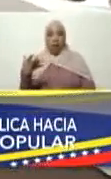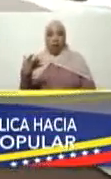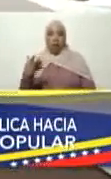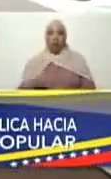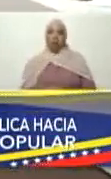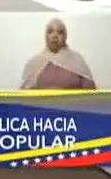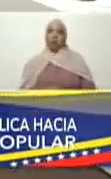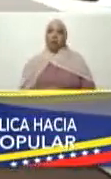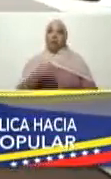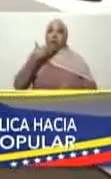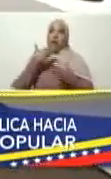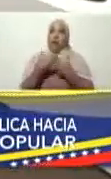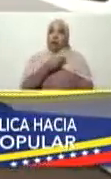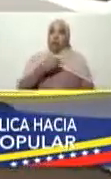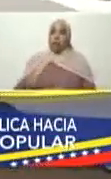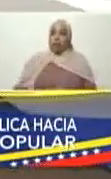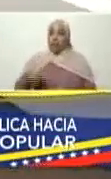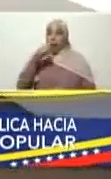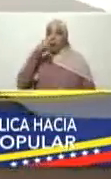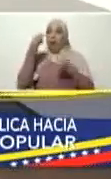Primero, gracias, presidente. De verdad